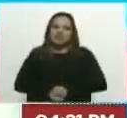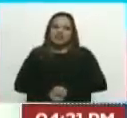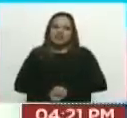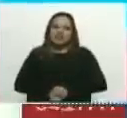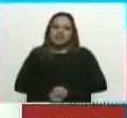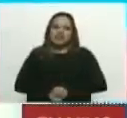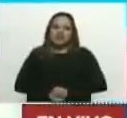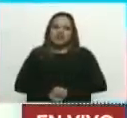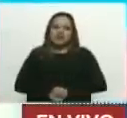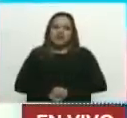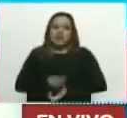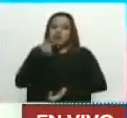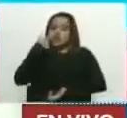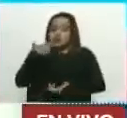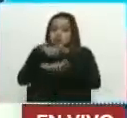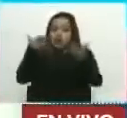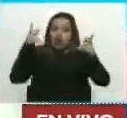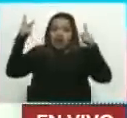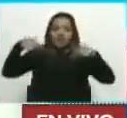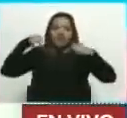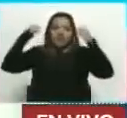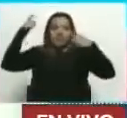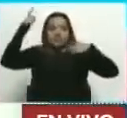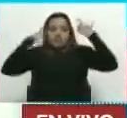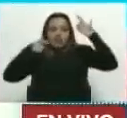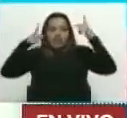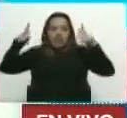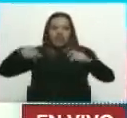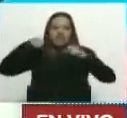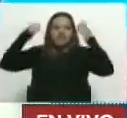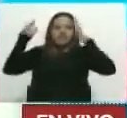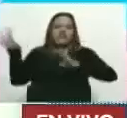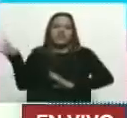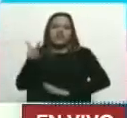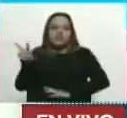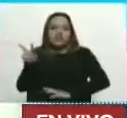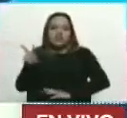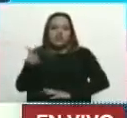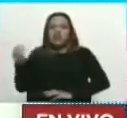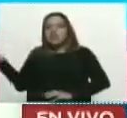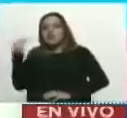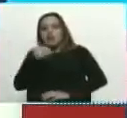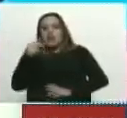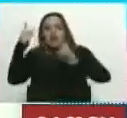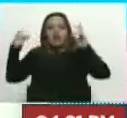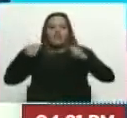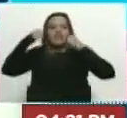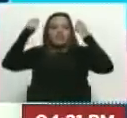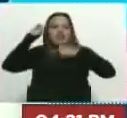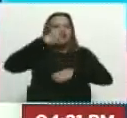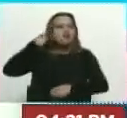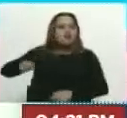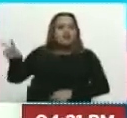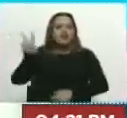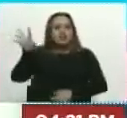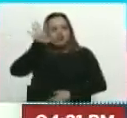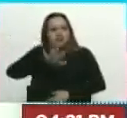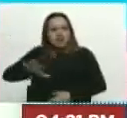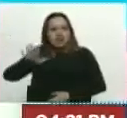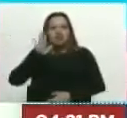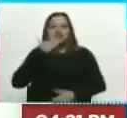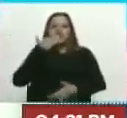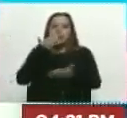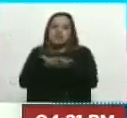deciros viva Chávez, viva Venezuela y sobre todo viva el pueblo de Venezuela.